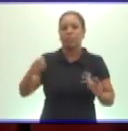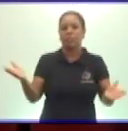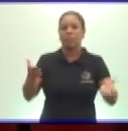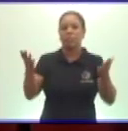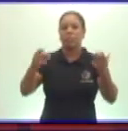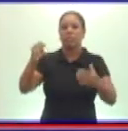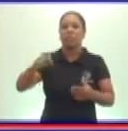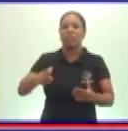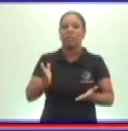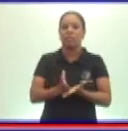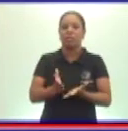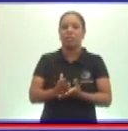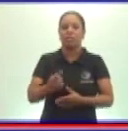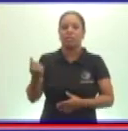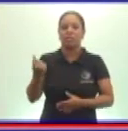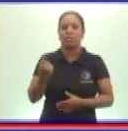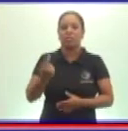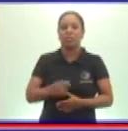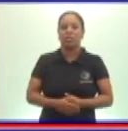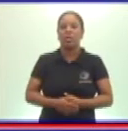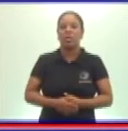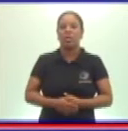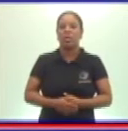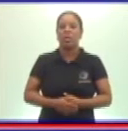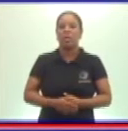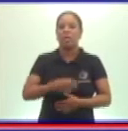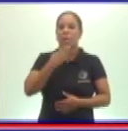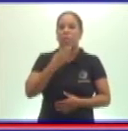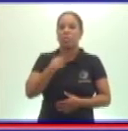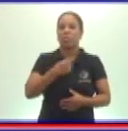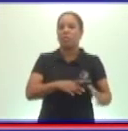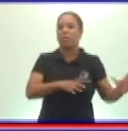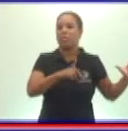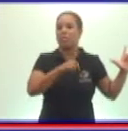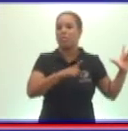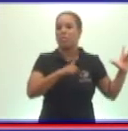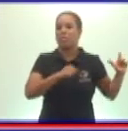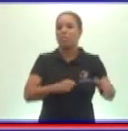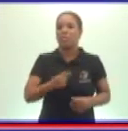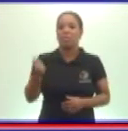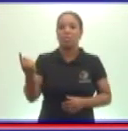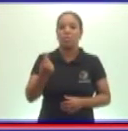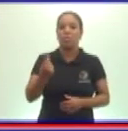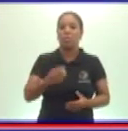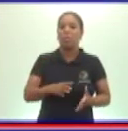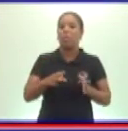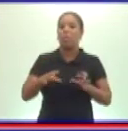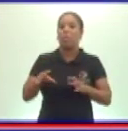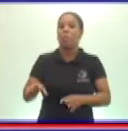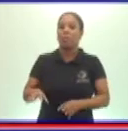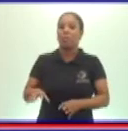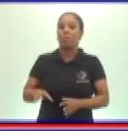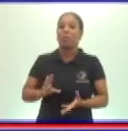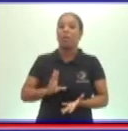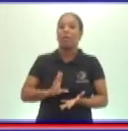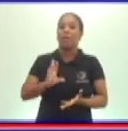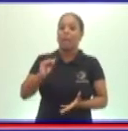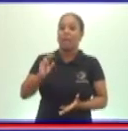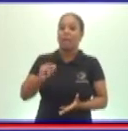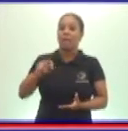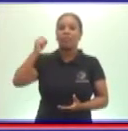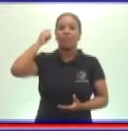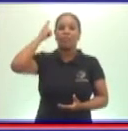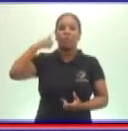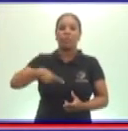En primer lugar, tal como aparece en la presentación, hay un primer momento que aborda el tema de ideología y cultura